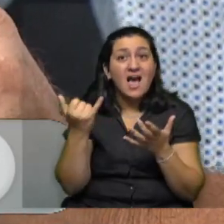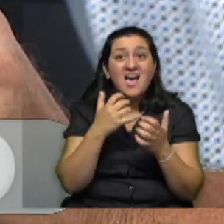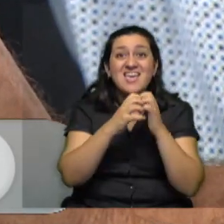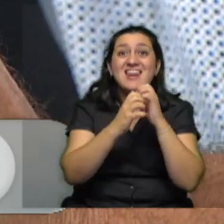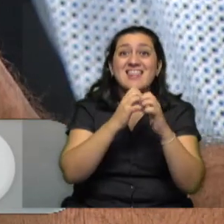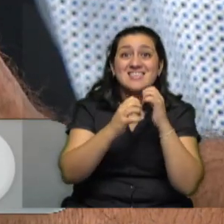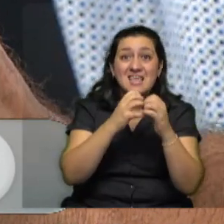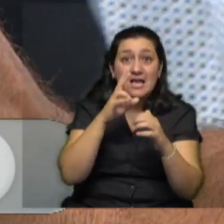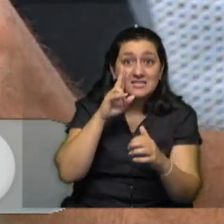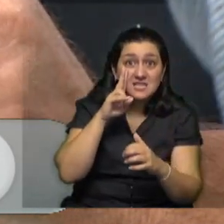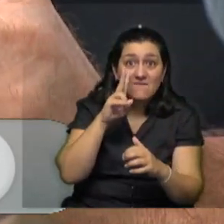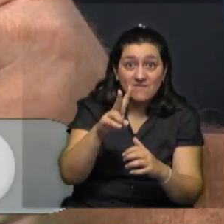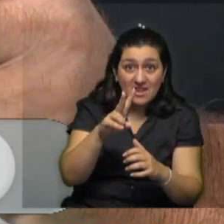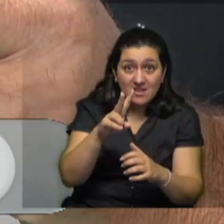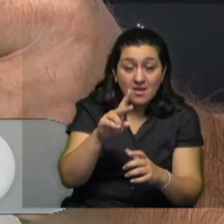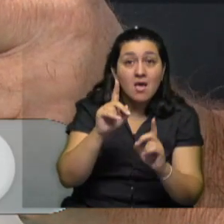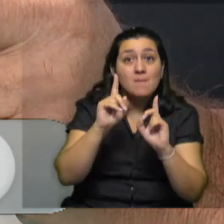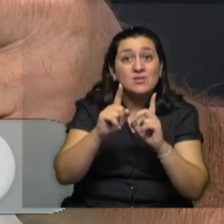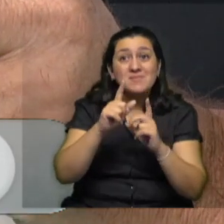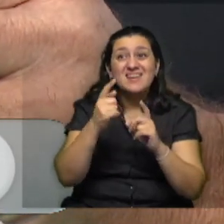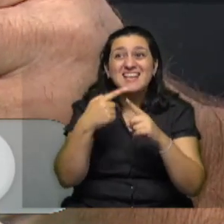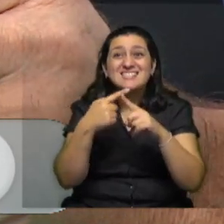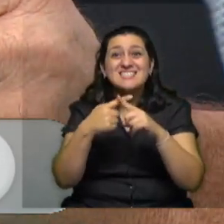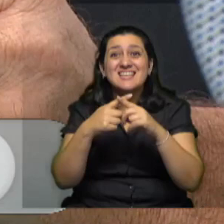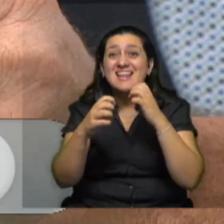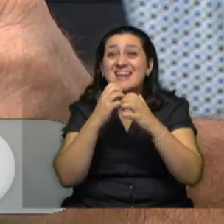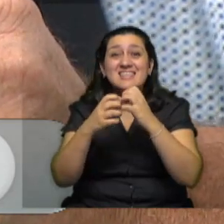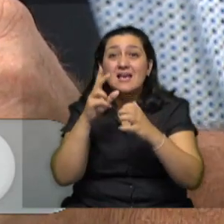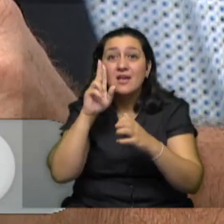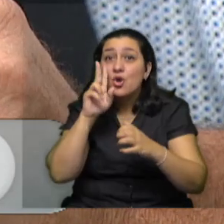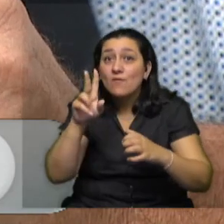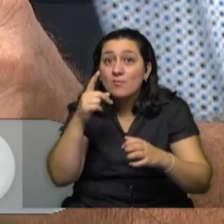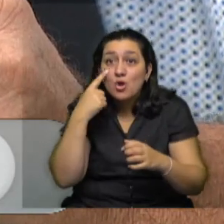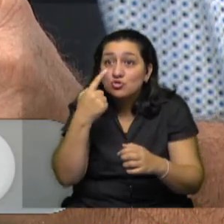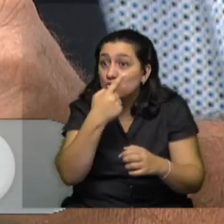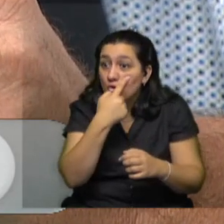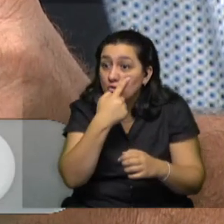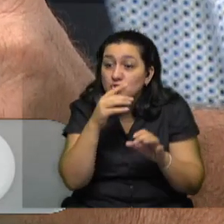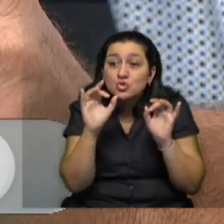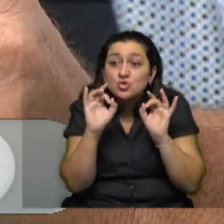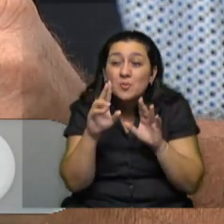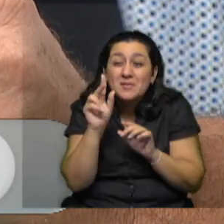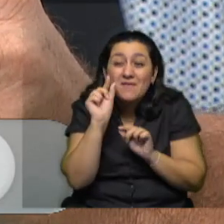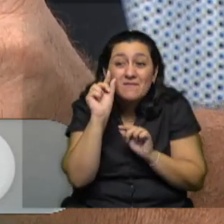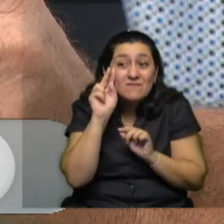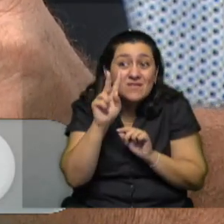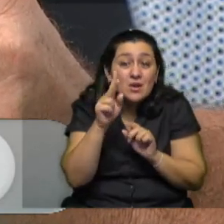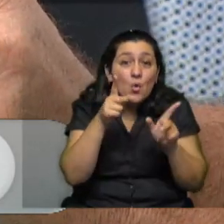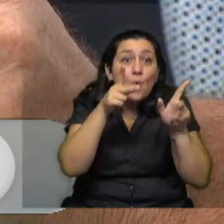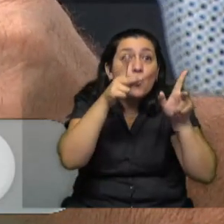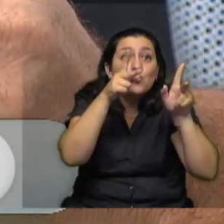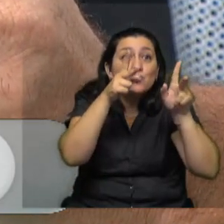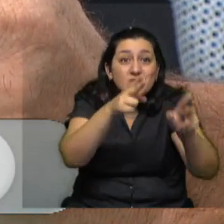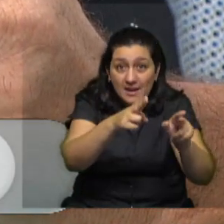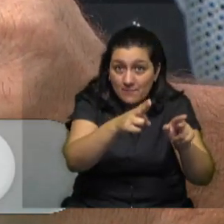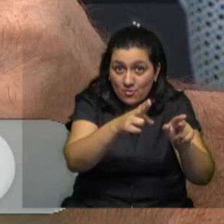que vemos y energías que no vemos. Los ojos captan solamente un tramo, un tramo del